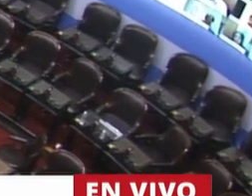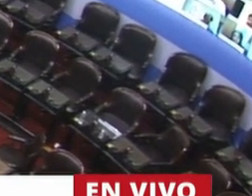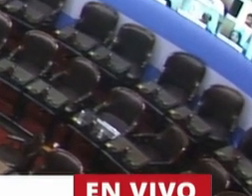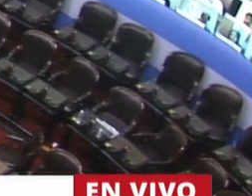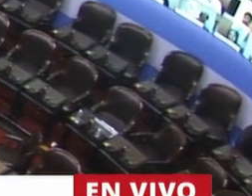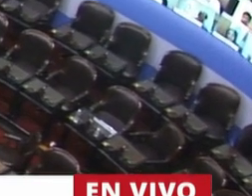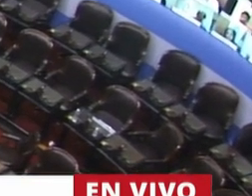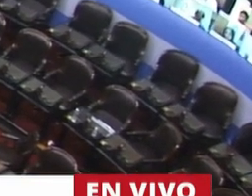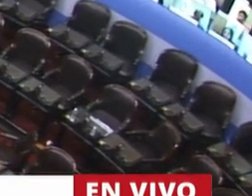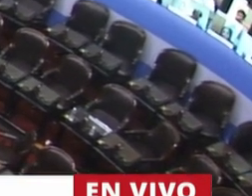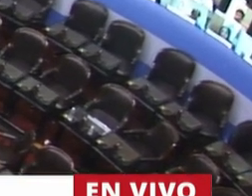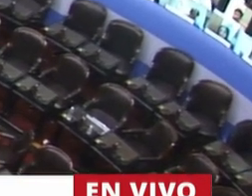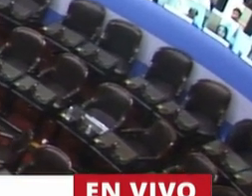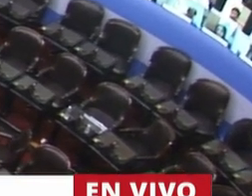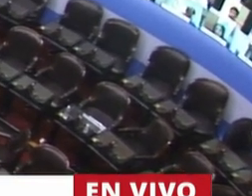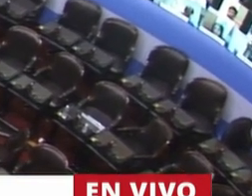a